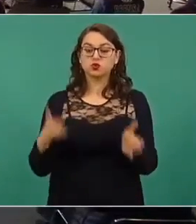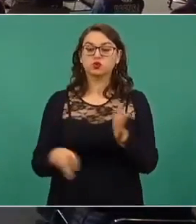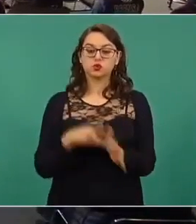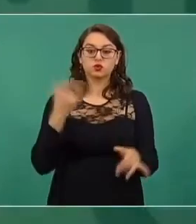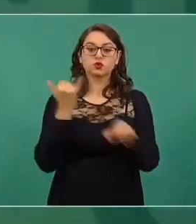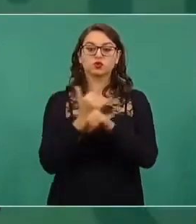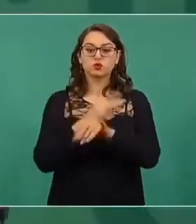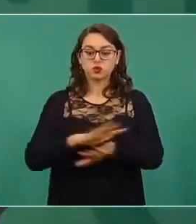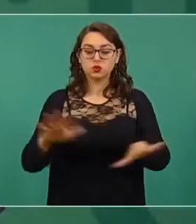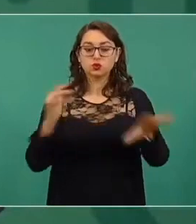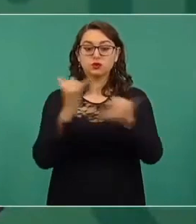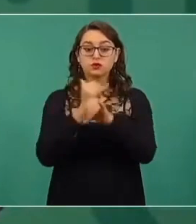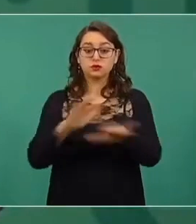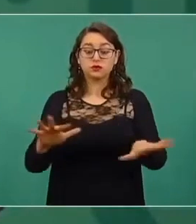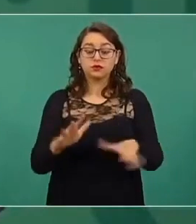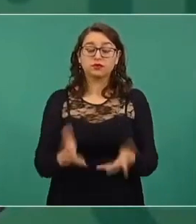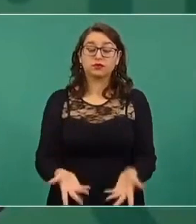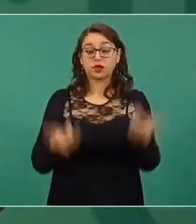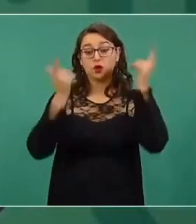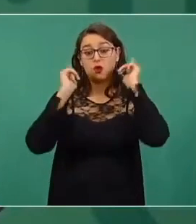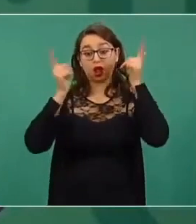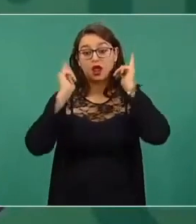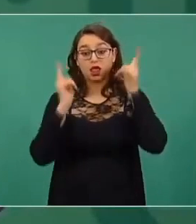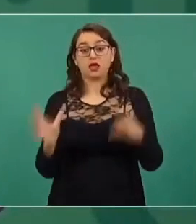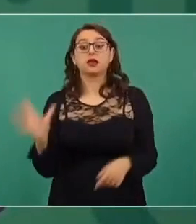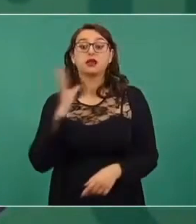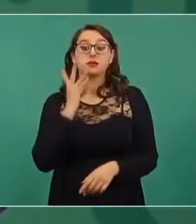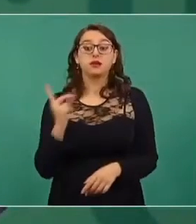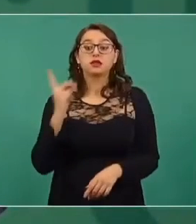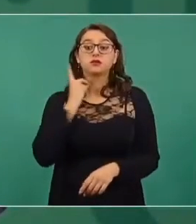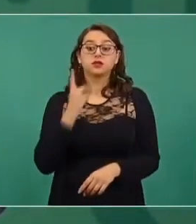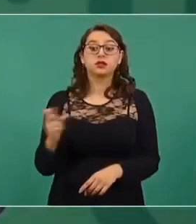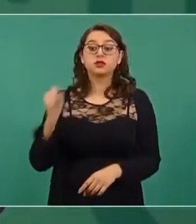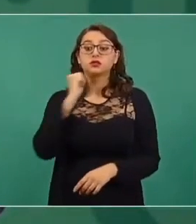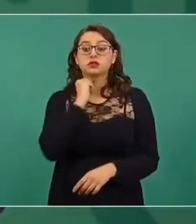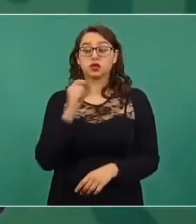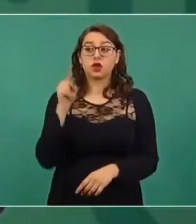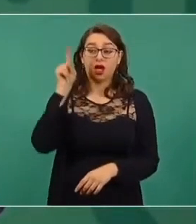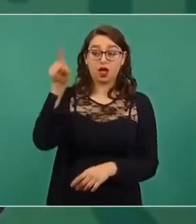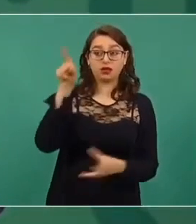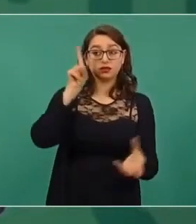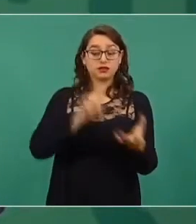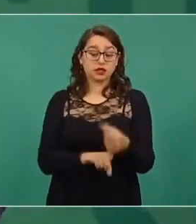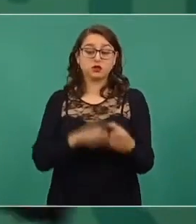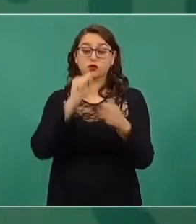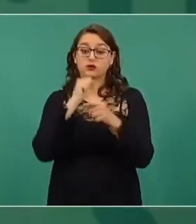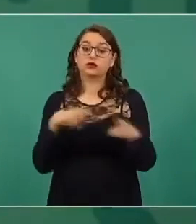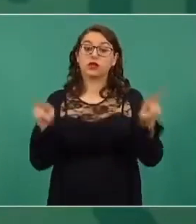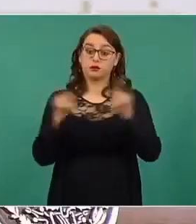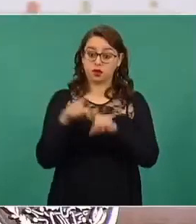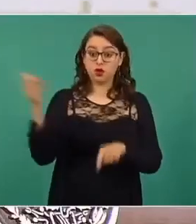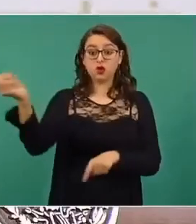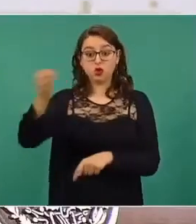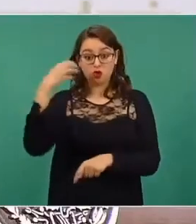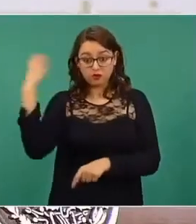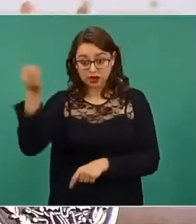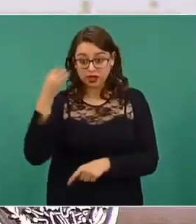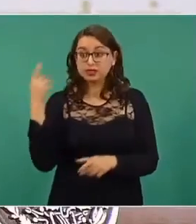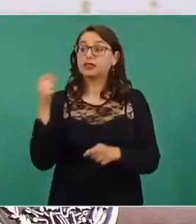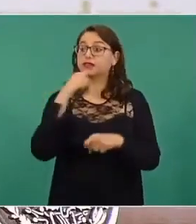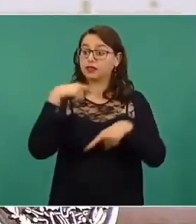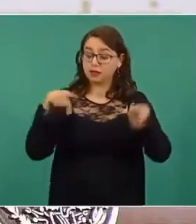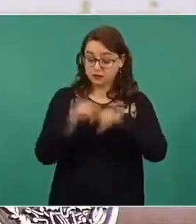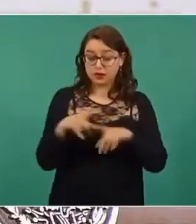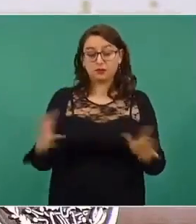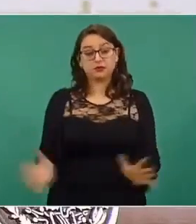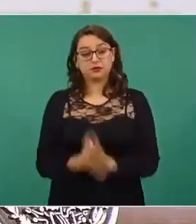en el Poder Legislativo también se convoque a foros y que participen